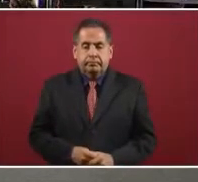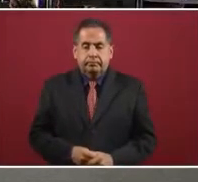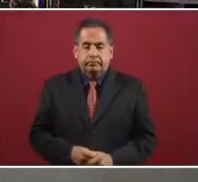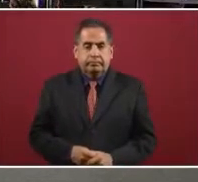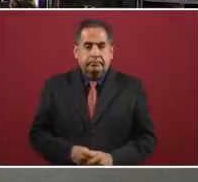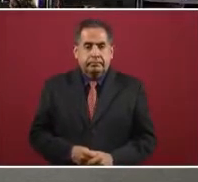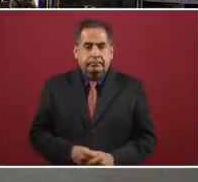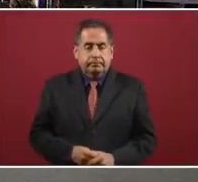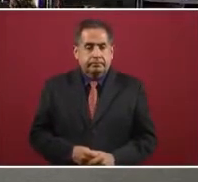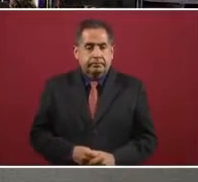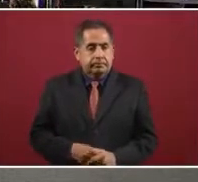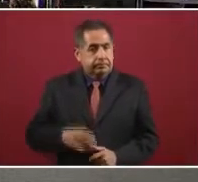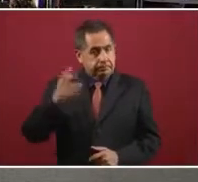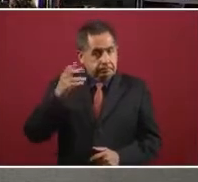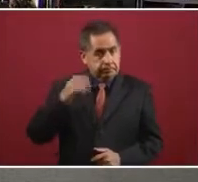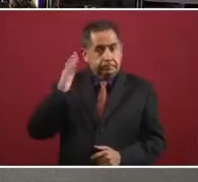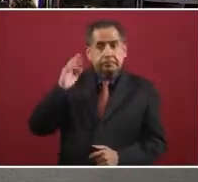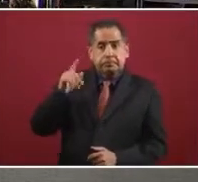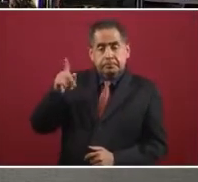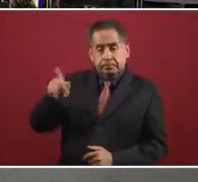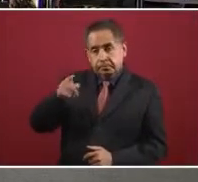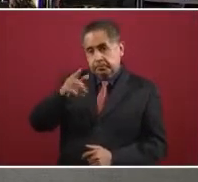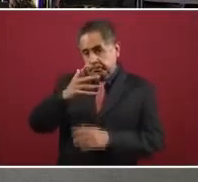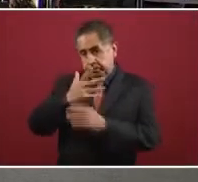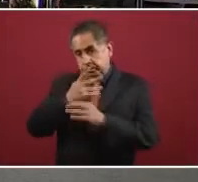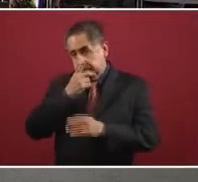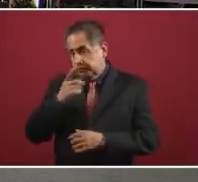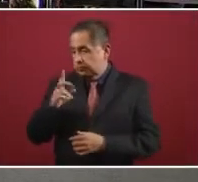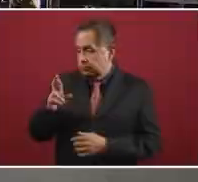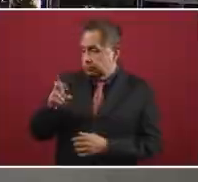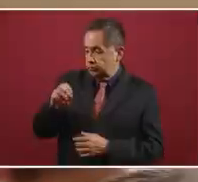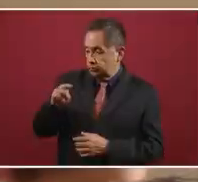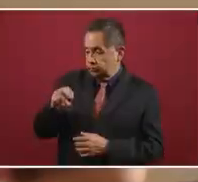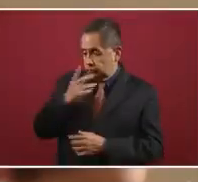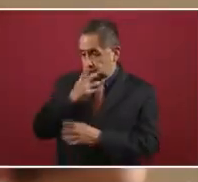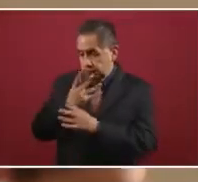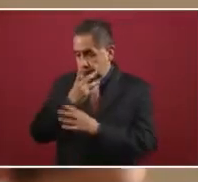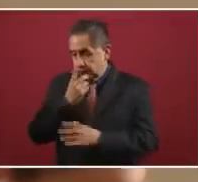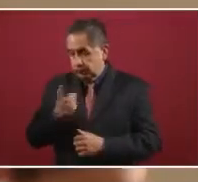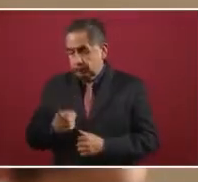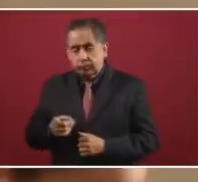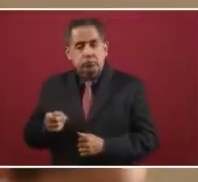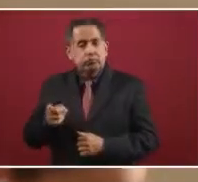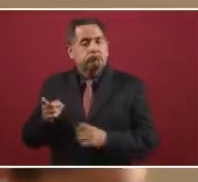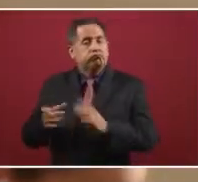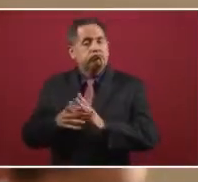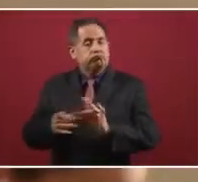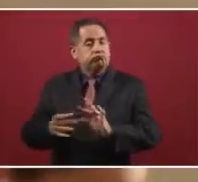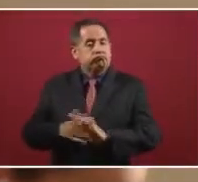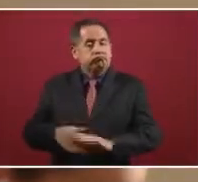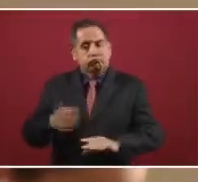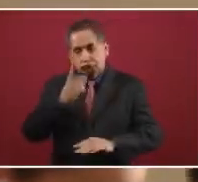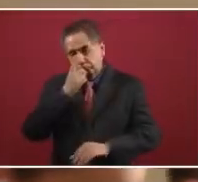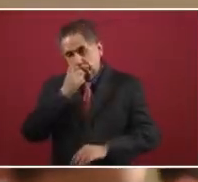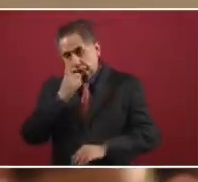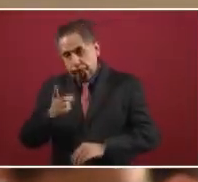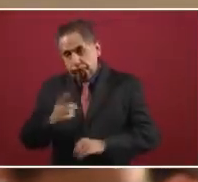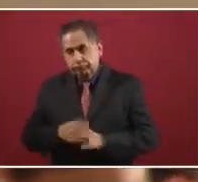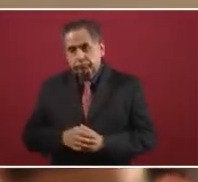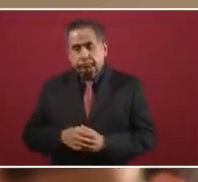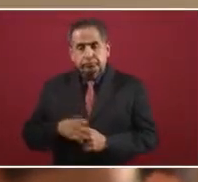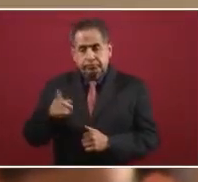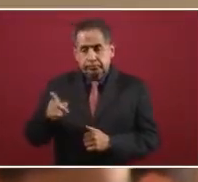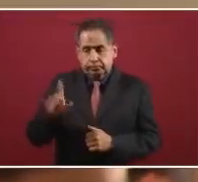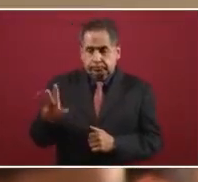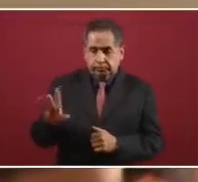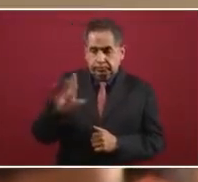En aquel entonces, cuando comentó Romo eso, él en sus palabras dijo que usted le